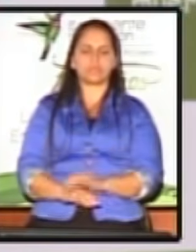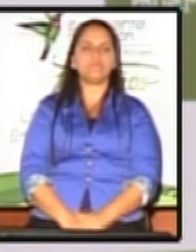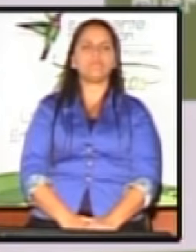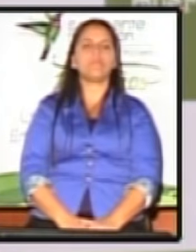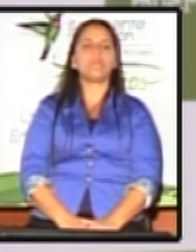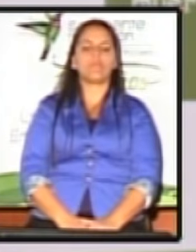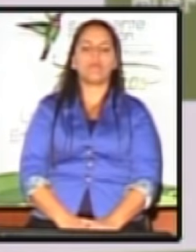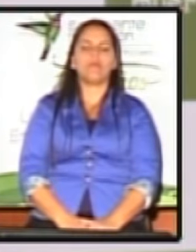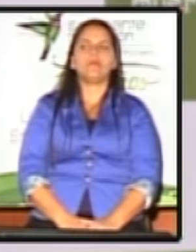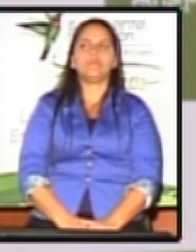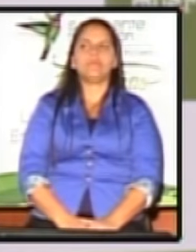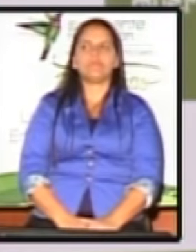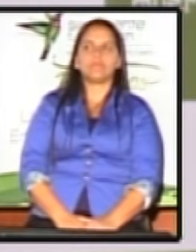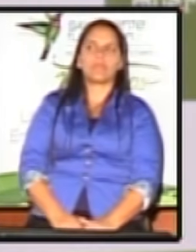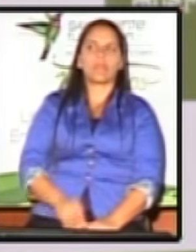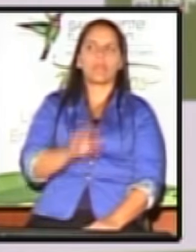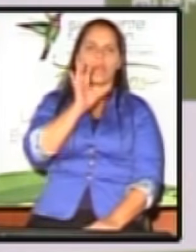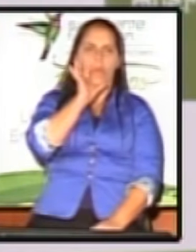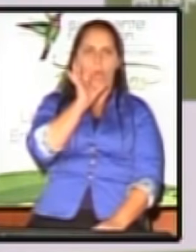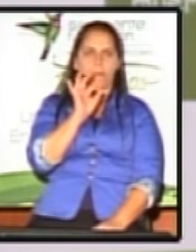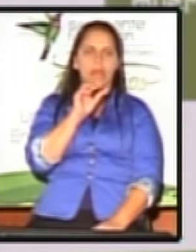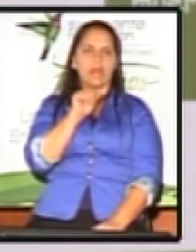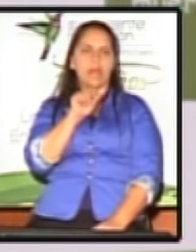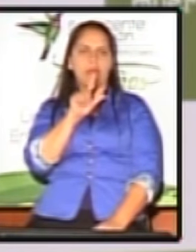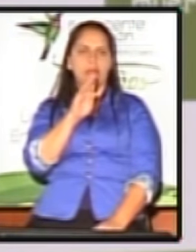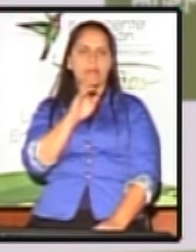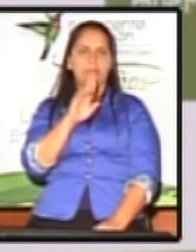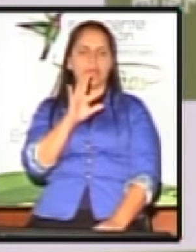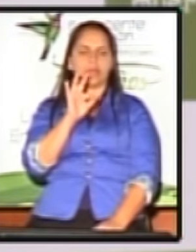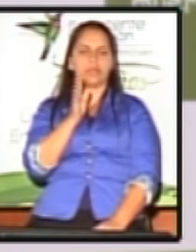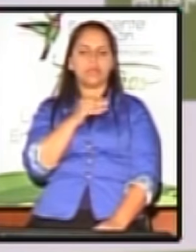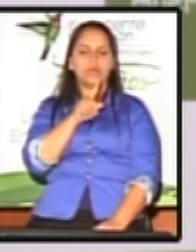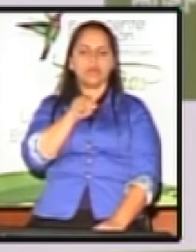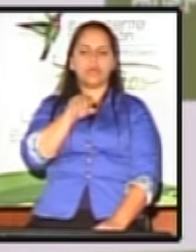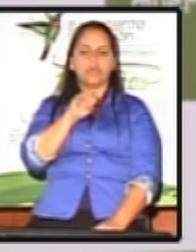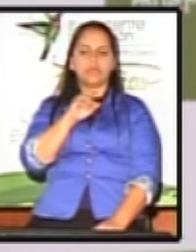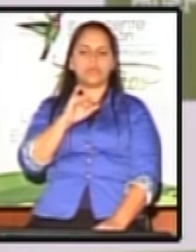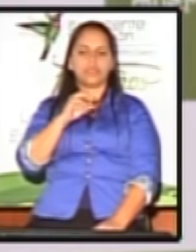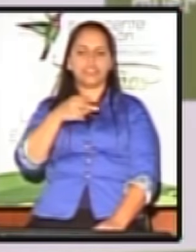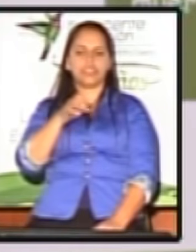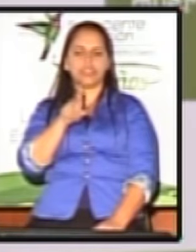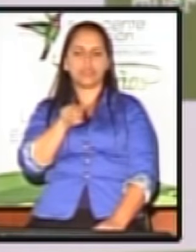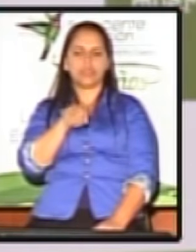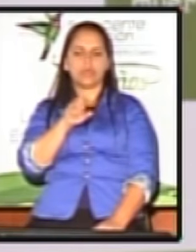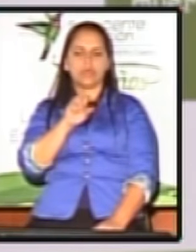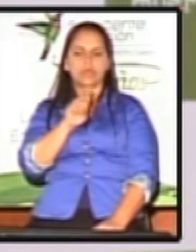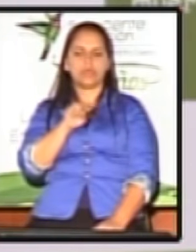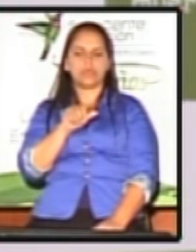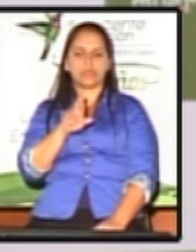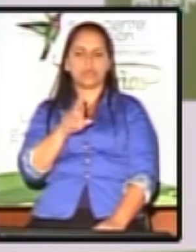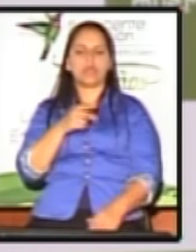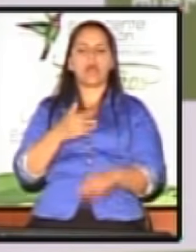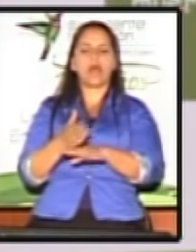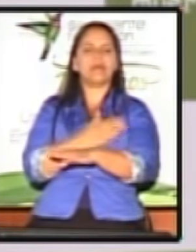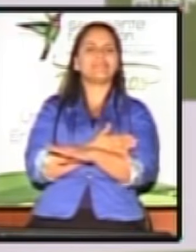este señor, que se llama Albert Schweitzer, fue Premio Nobel de la Paz en 1952, estamos hablando